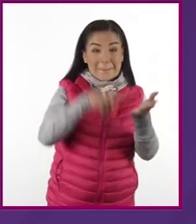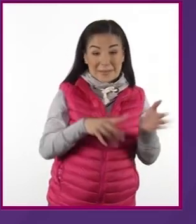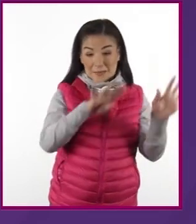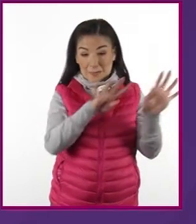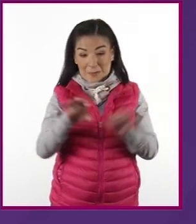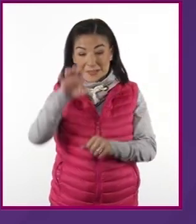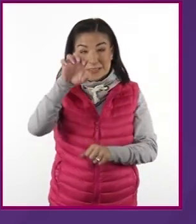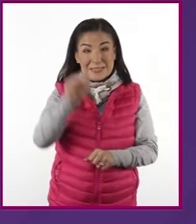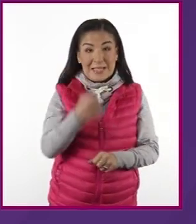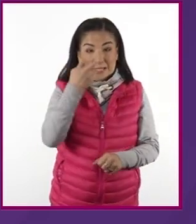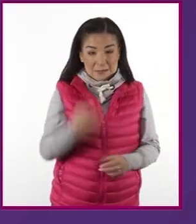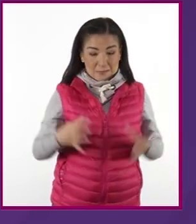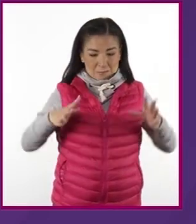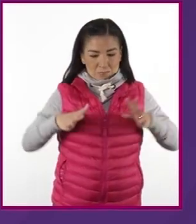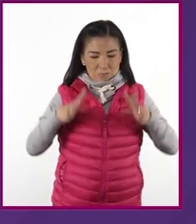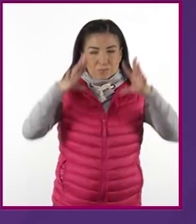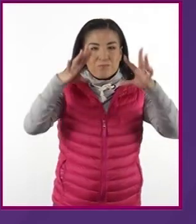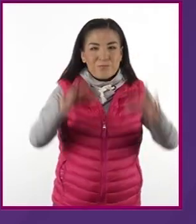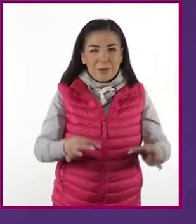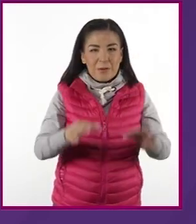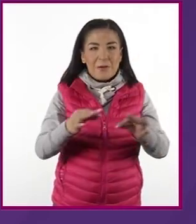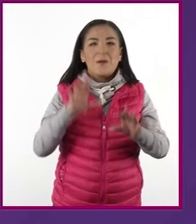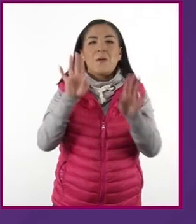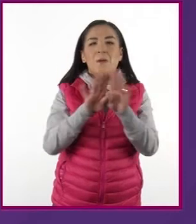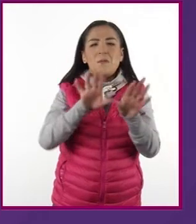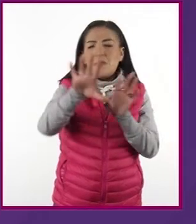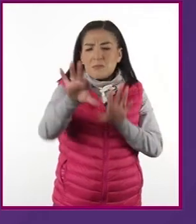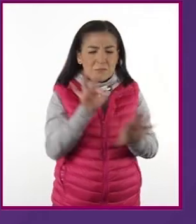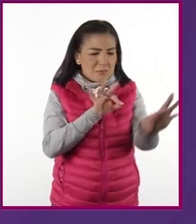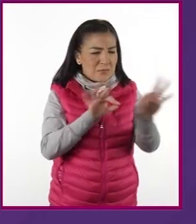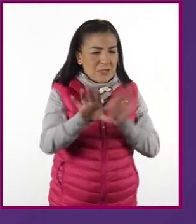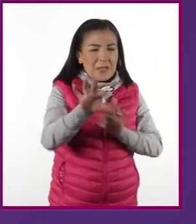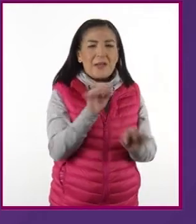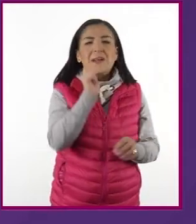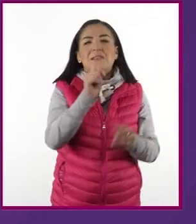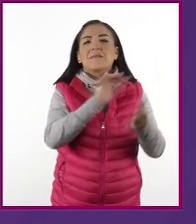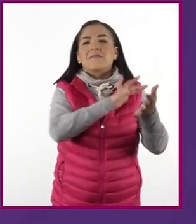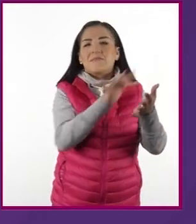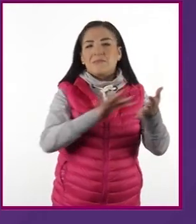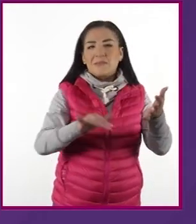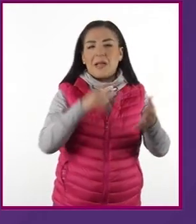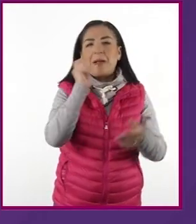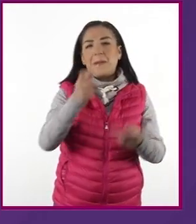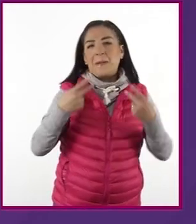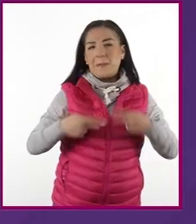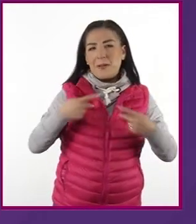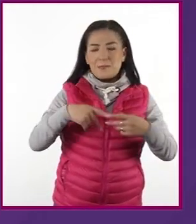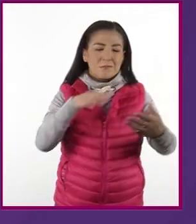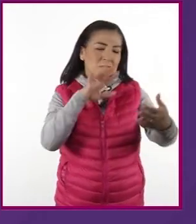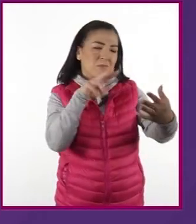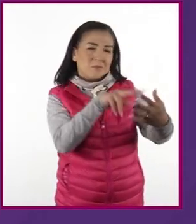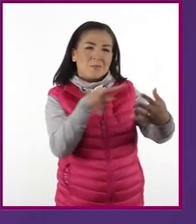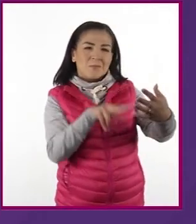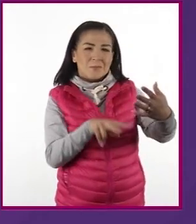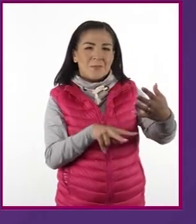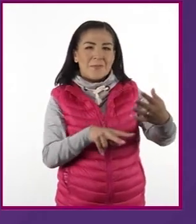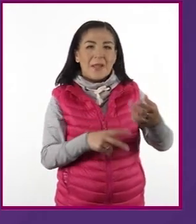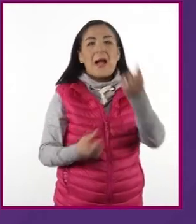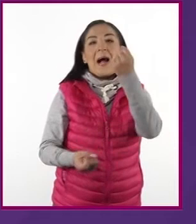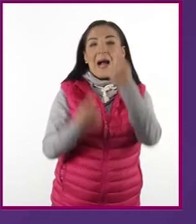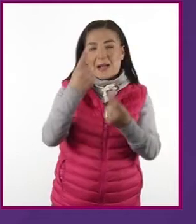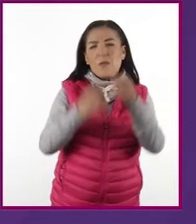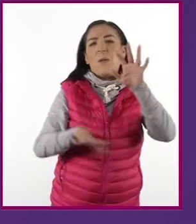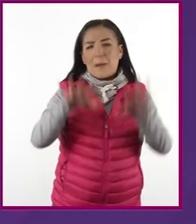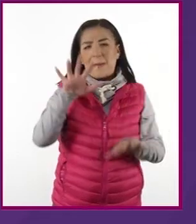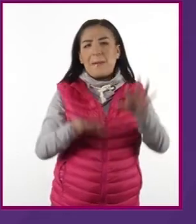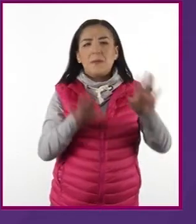recopilar los textos que el lector tiene en sus manos. Aunque en algunos casos los autores seleccionados tenían en